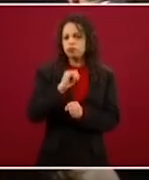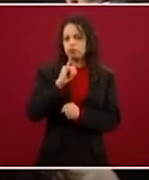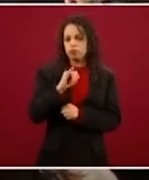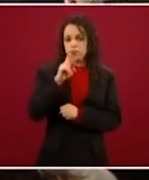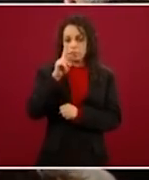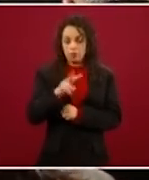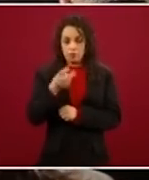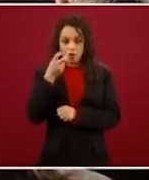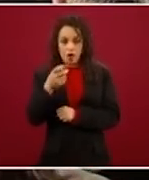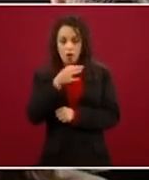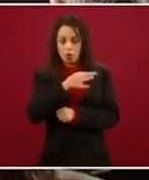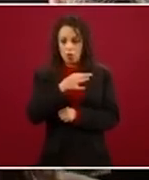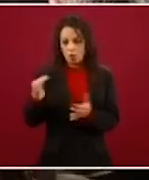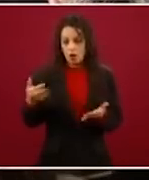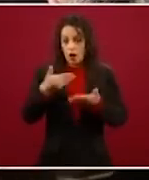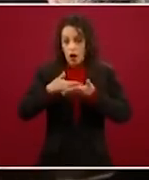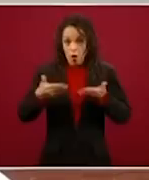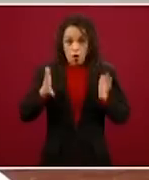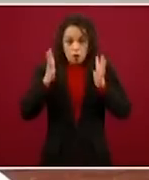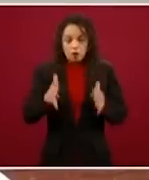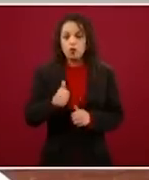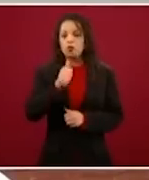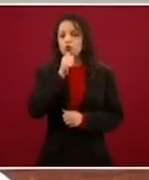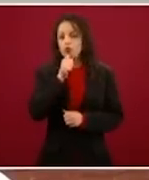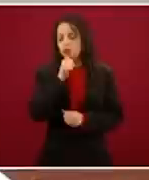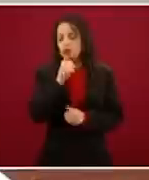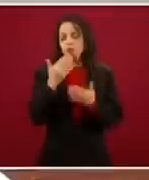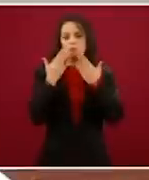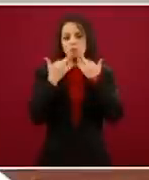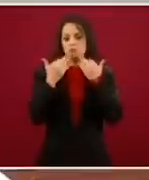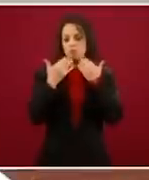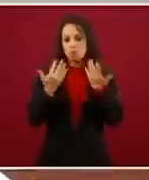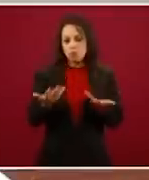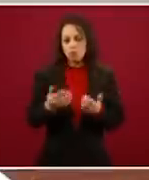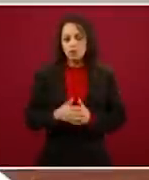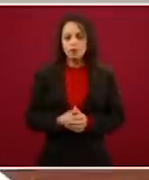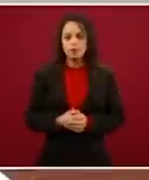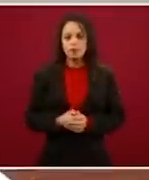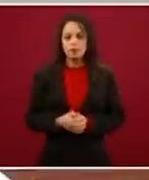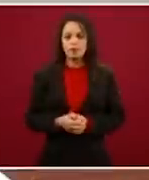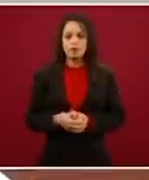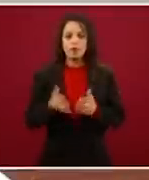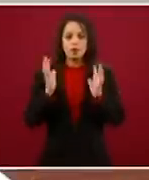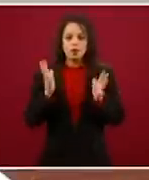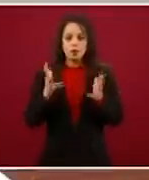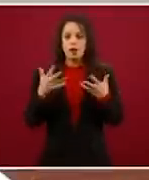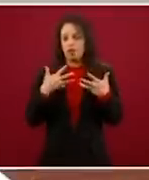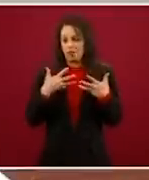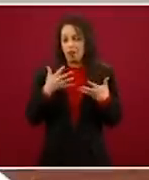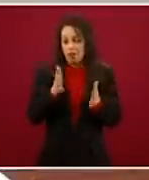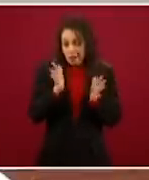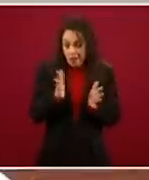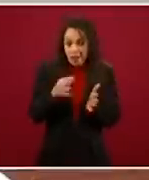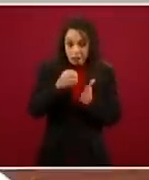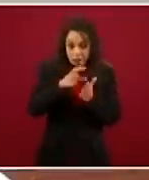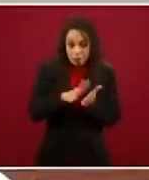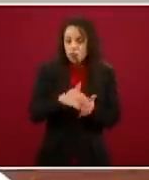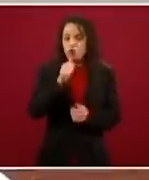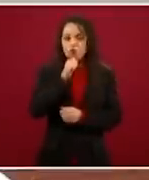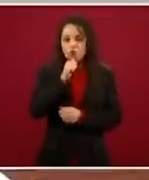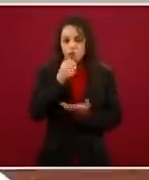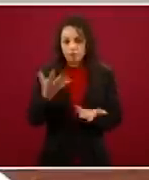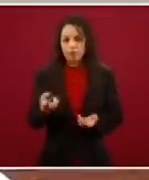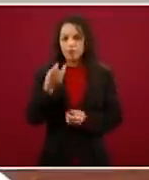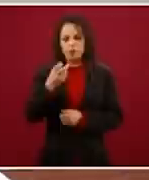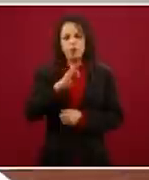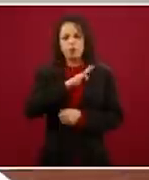estas monedas, no lo ha hecho hasta este momento, no existe una posición de que favorable, y esto implica que la única supervisión